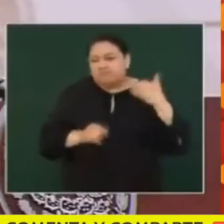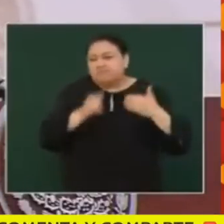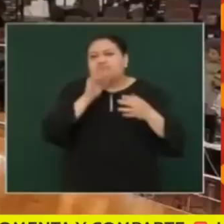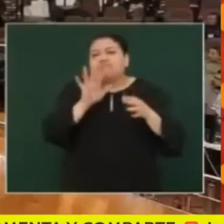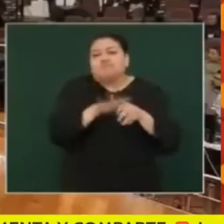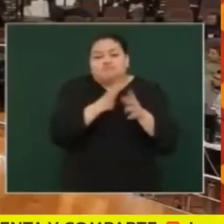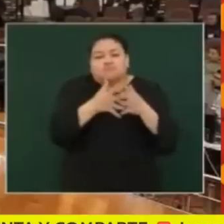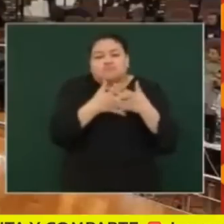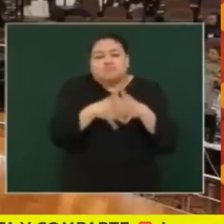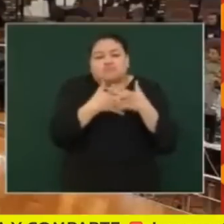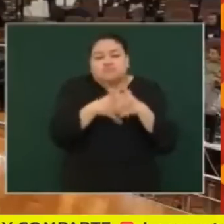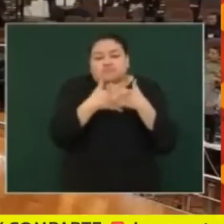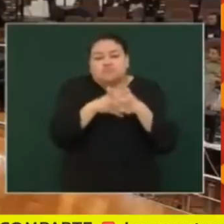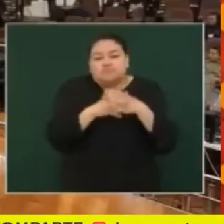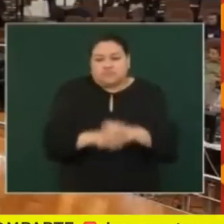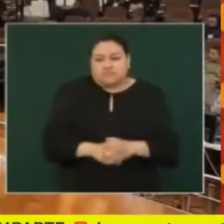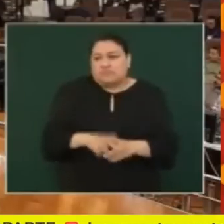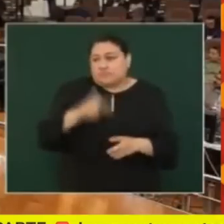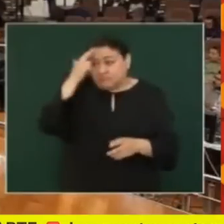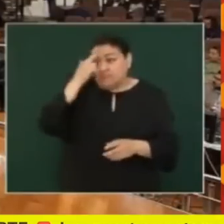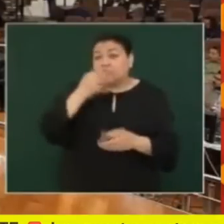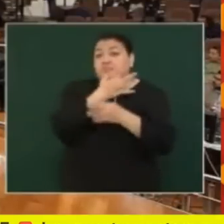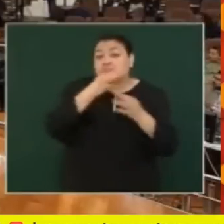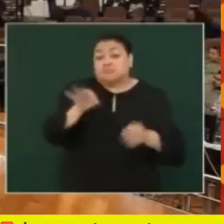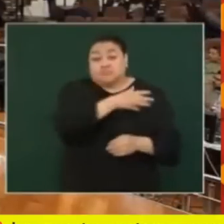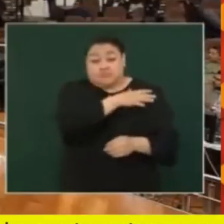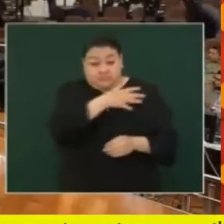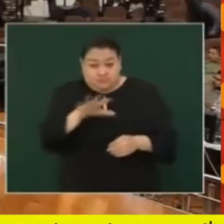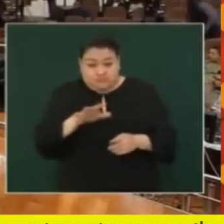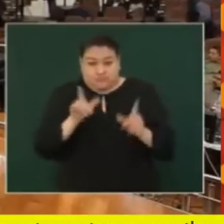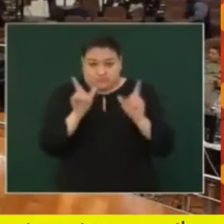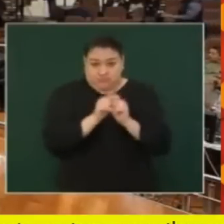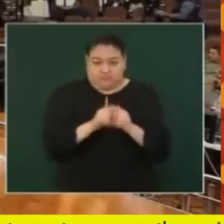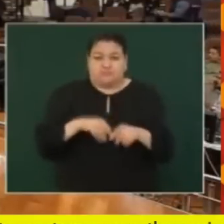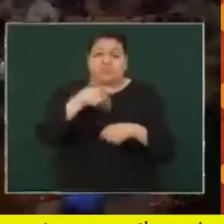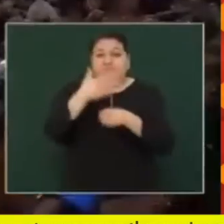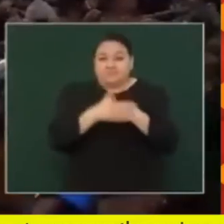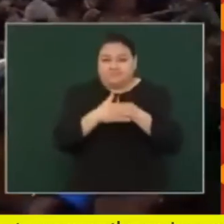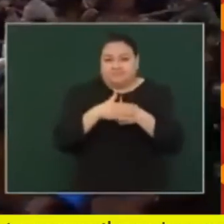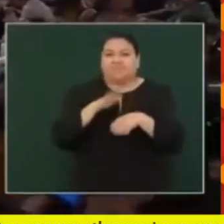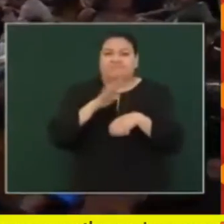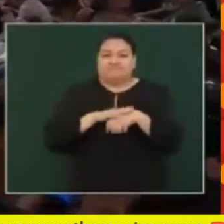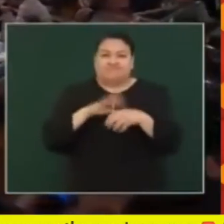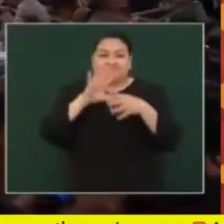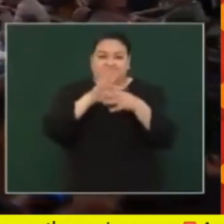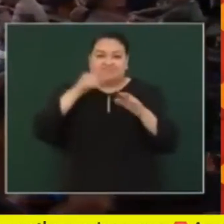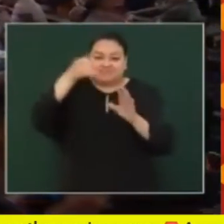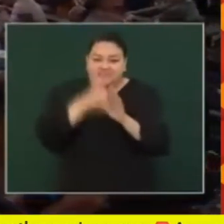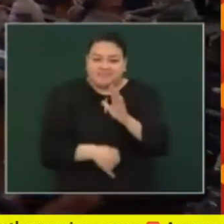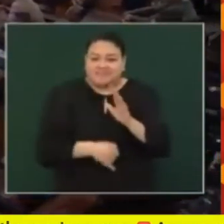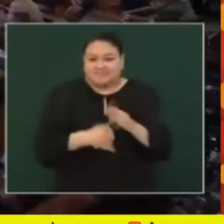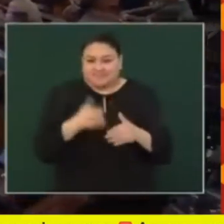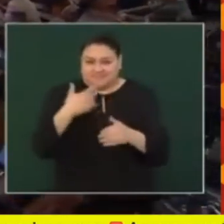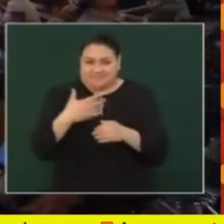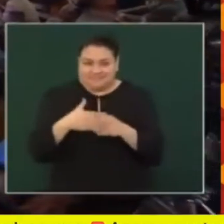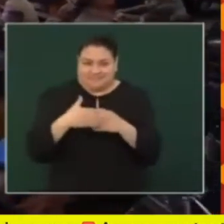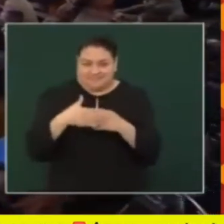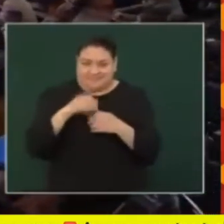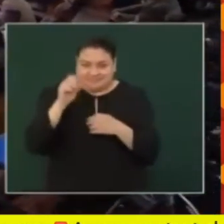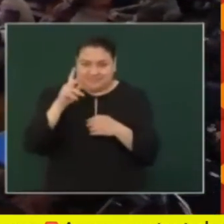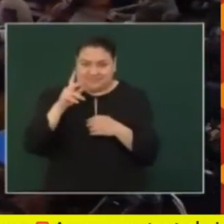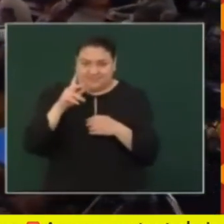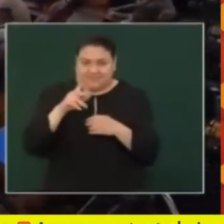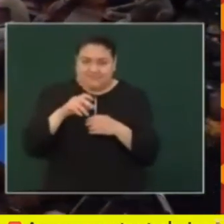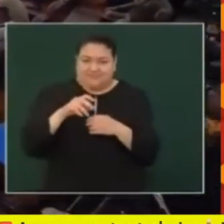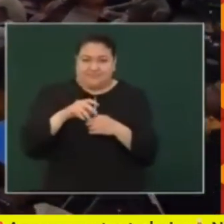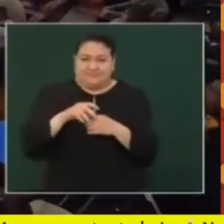dijimos general no bueno Perfecto Bueno gracias ya después porque si no este la segunda pregunta